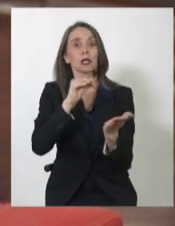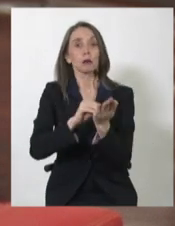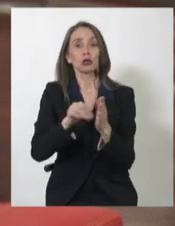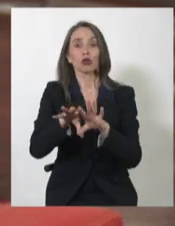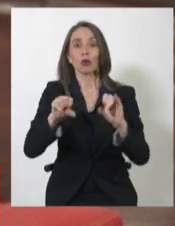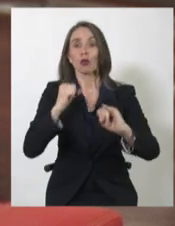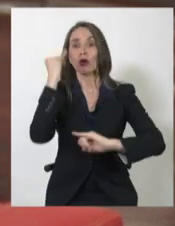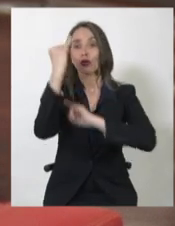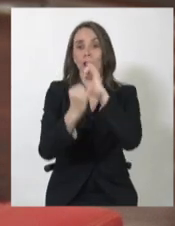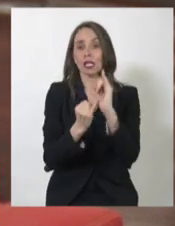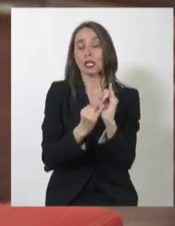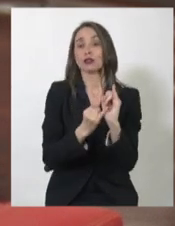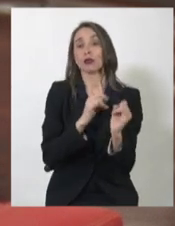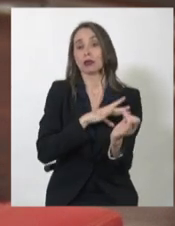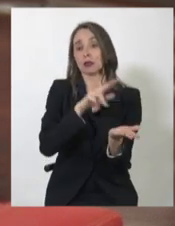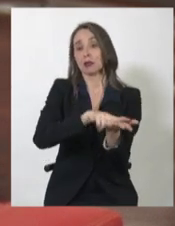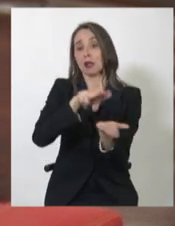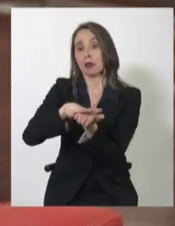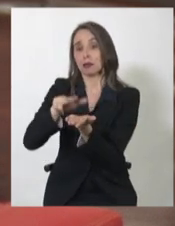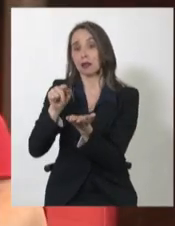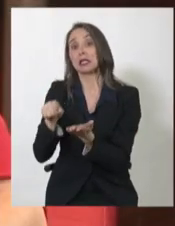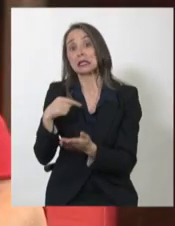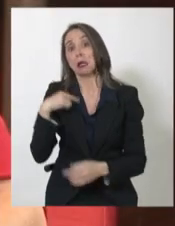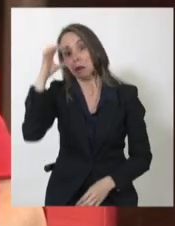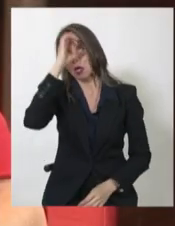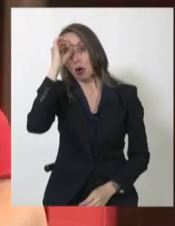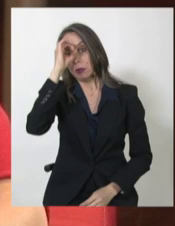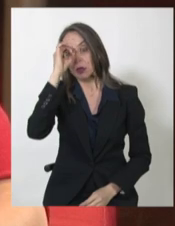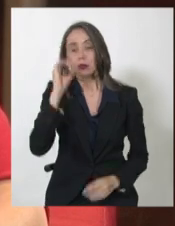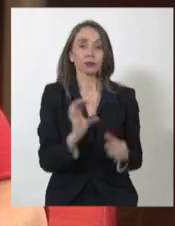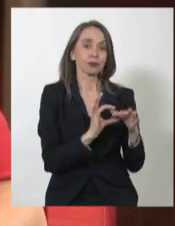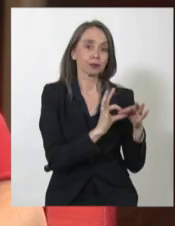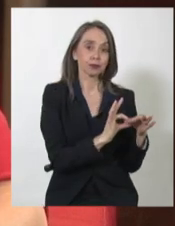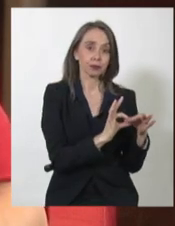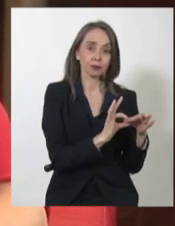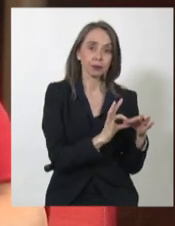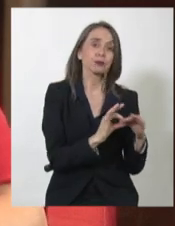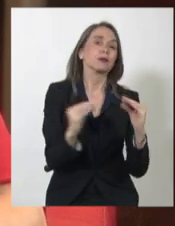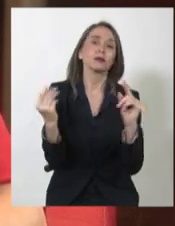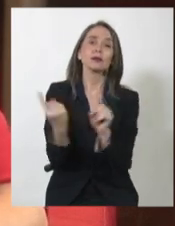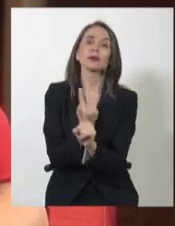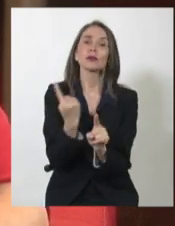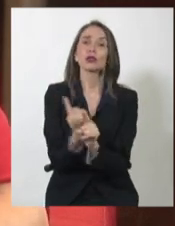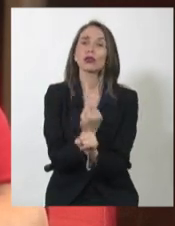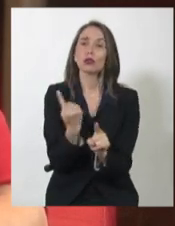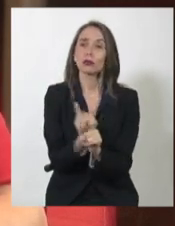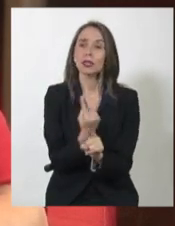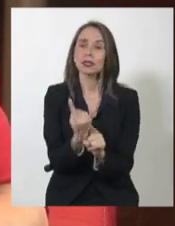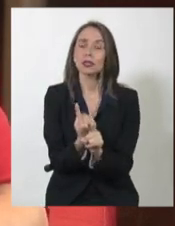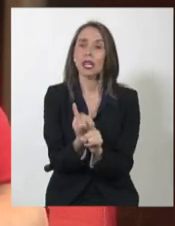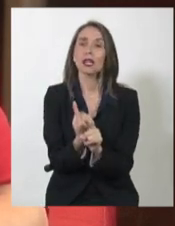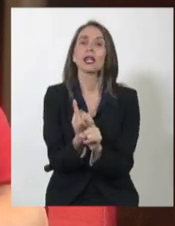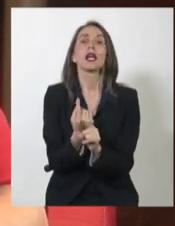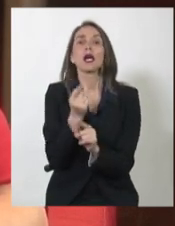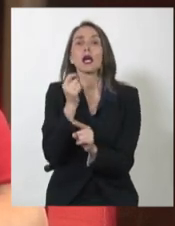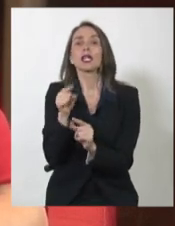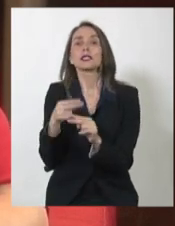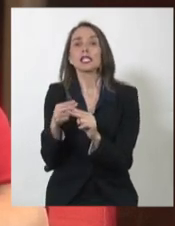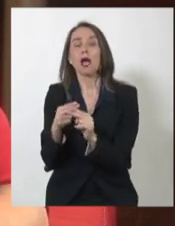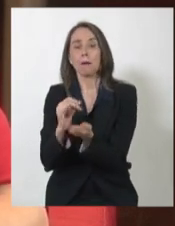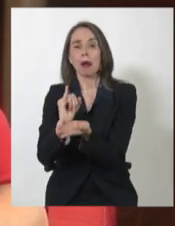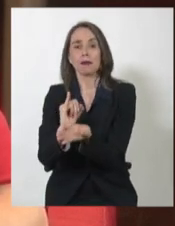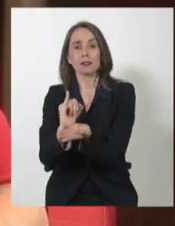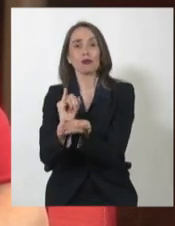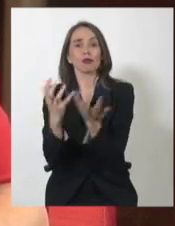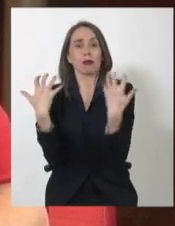internacionales respectivos. Por lo tanto, esa es mi opinión. Gracias. Los quiero llevar a conversar ahora respecto del órgano constituyente, ¿no es